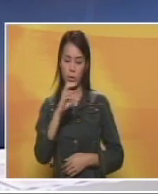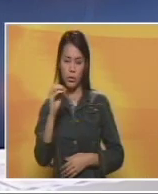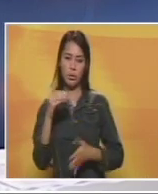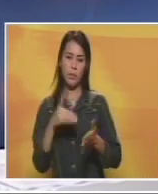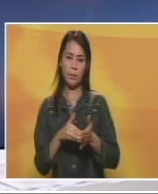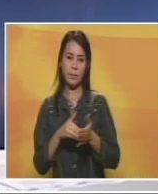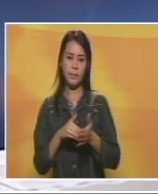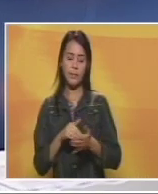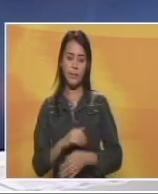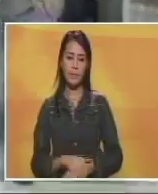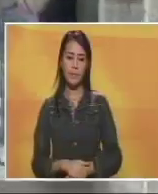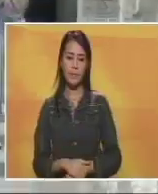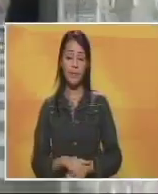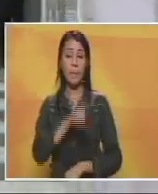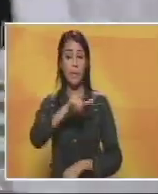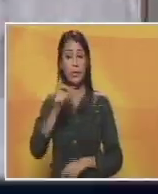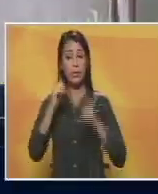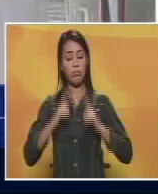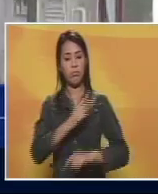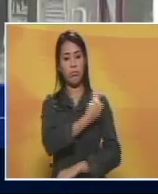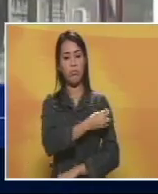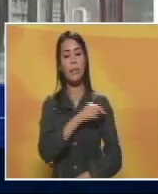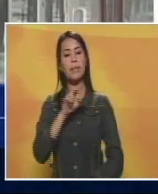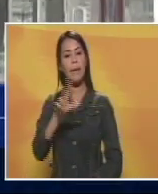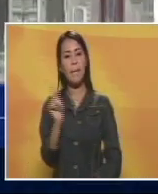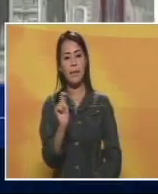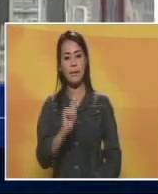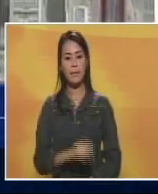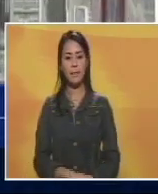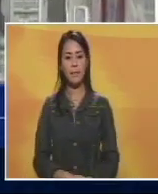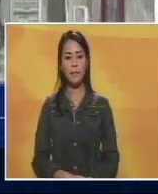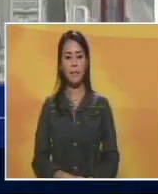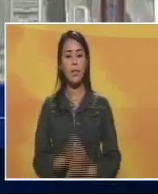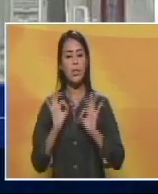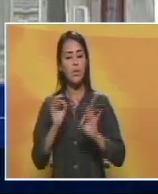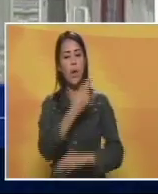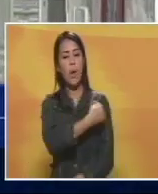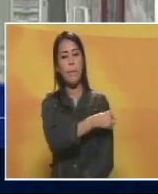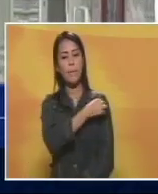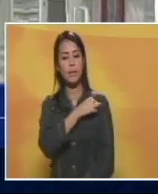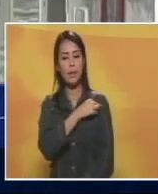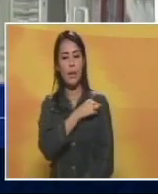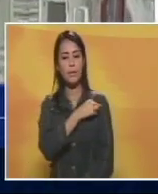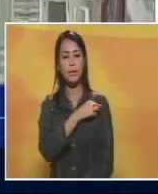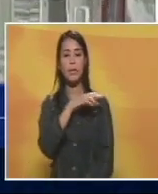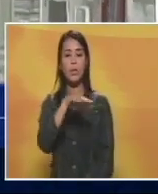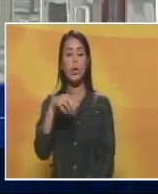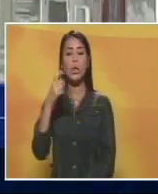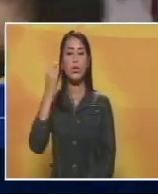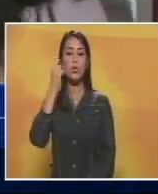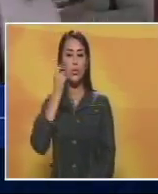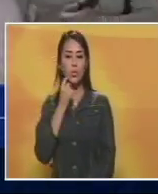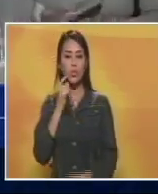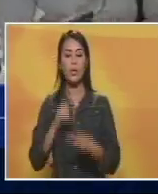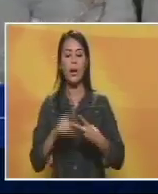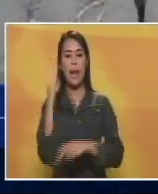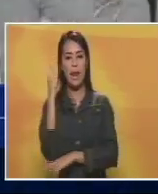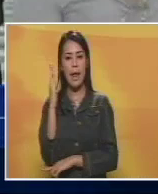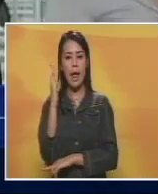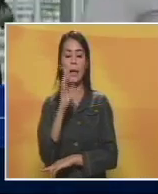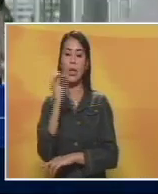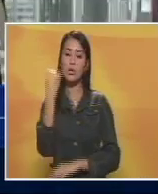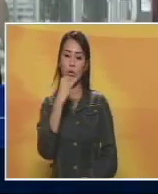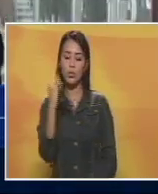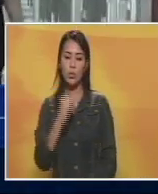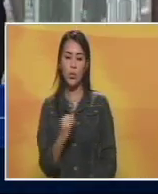lapso de 3 meses. El Ministerio de Salud señaló que priorizaron los centros hospitalarios ubicados en estados como Sucre, Lara, Zulia,